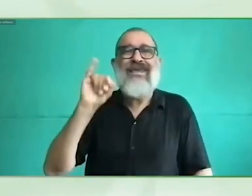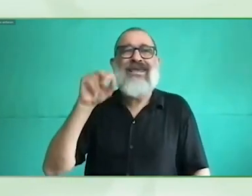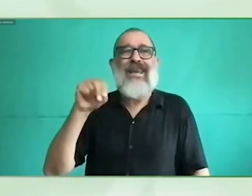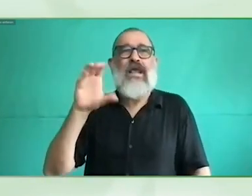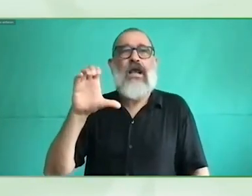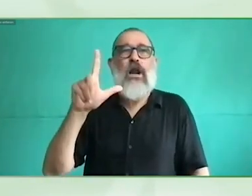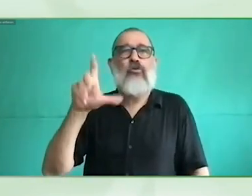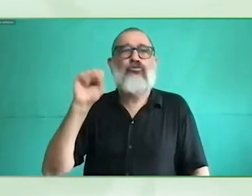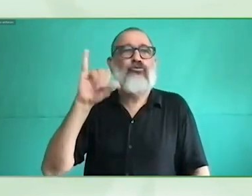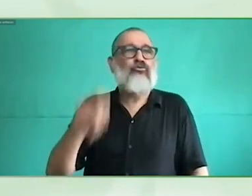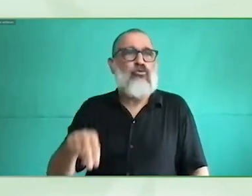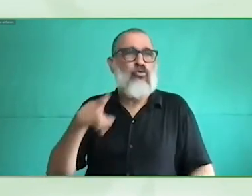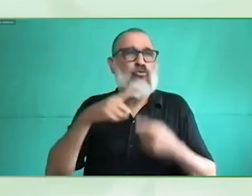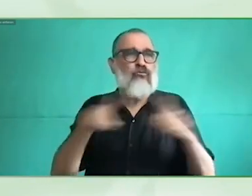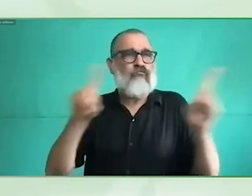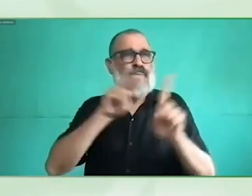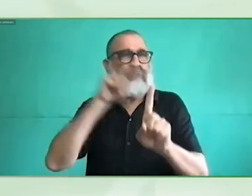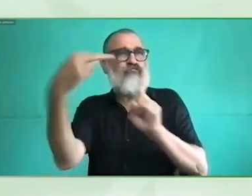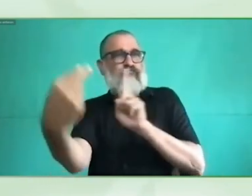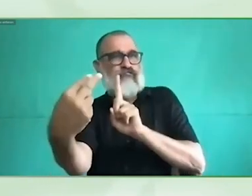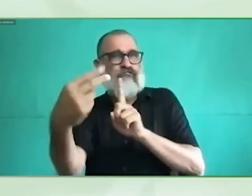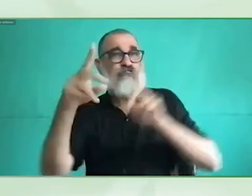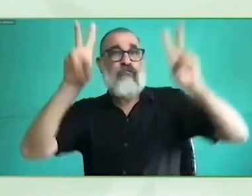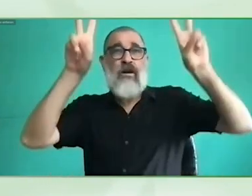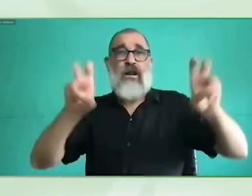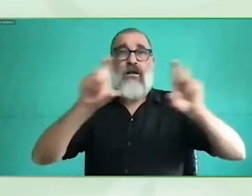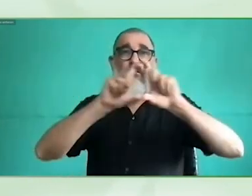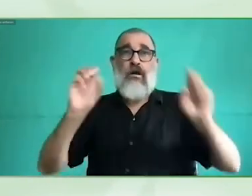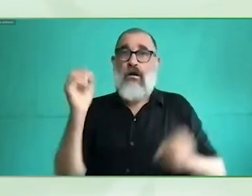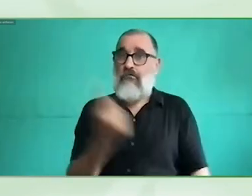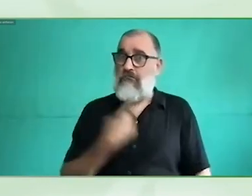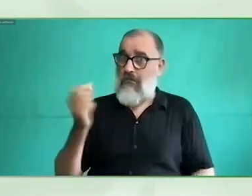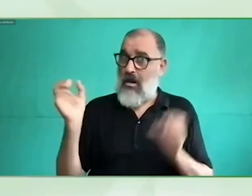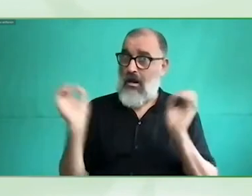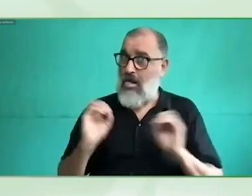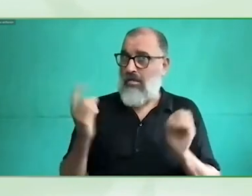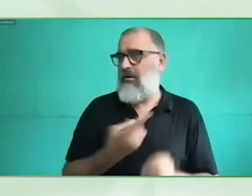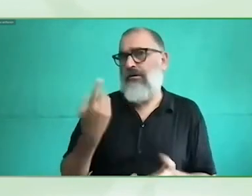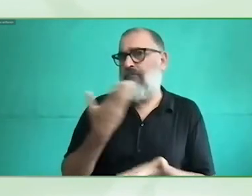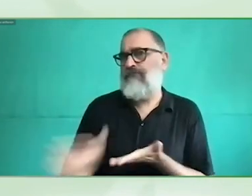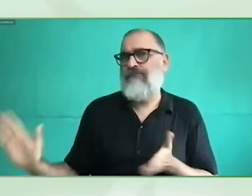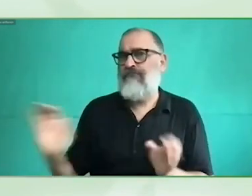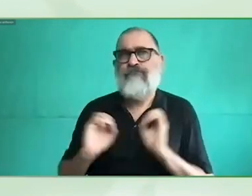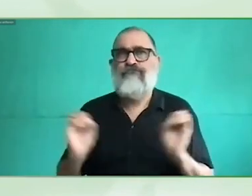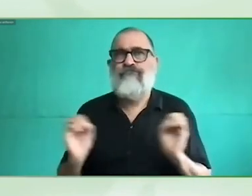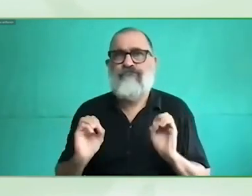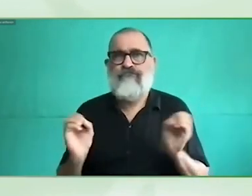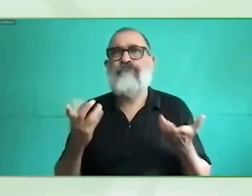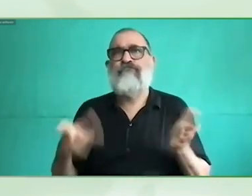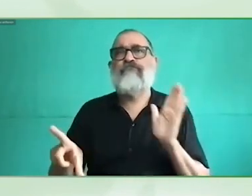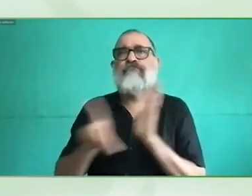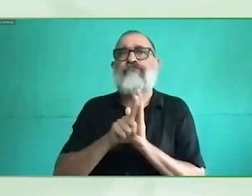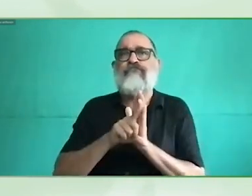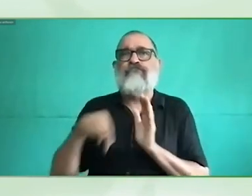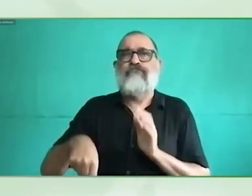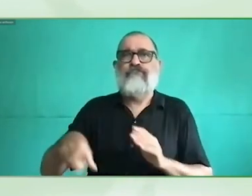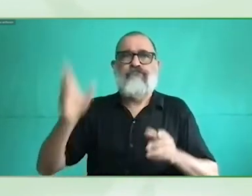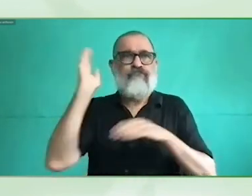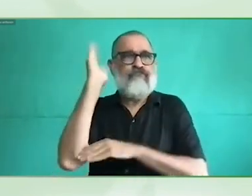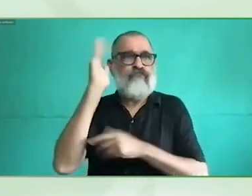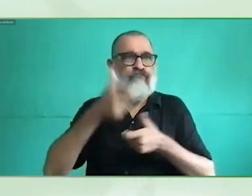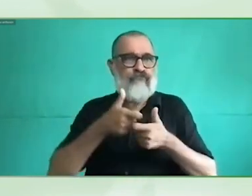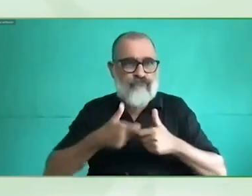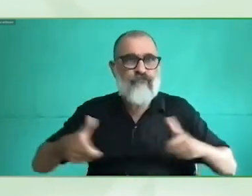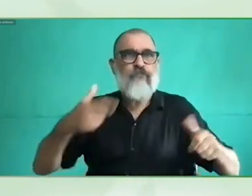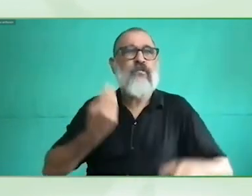Irene por casualidad en linkedin Me encontré con alguien que recomendó una publicación de Irene pinché su perfil de curiosa